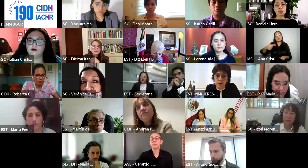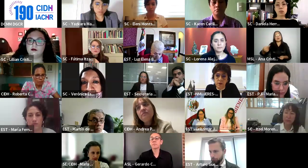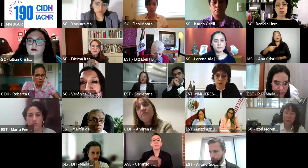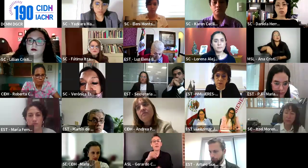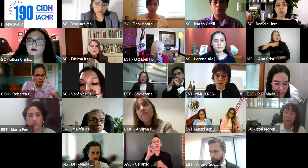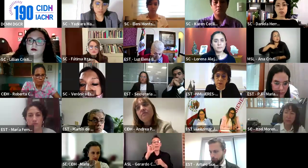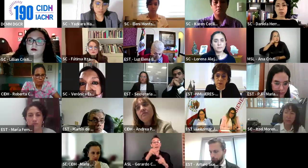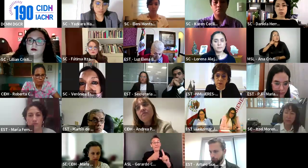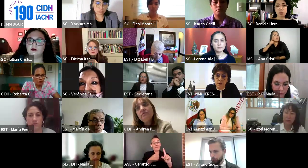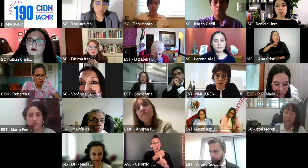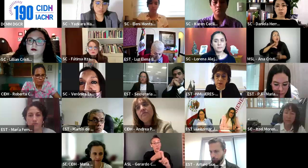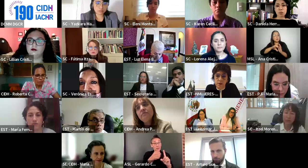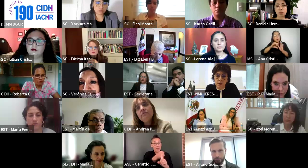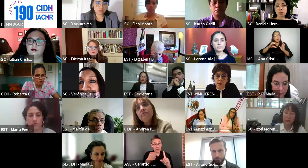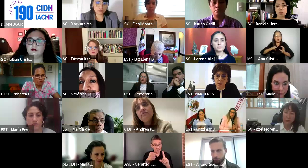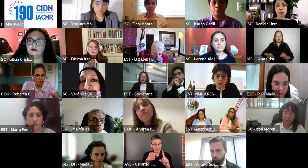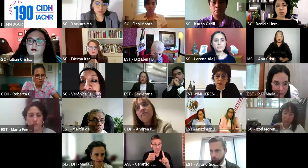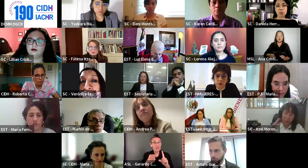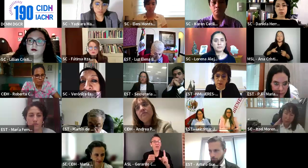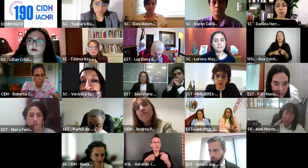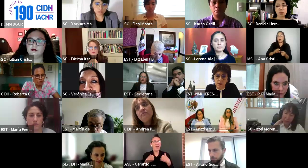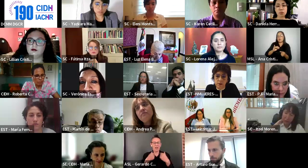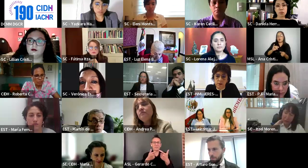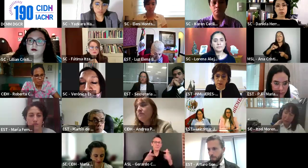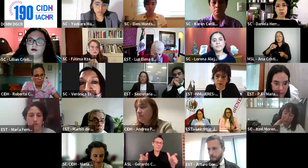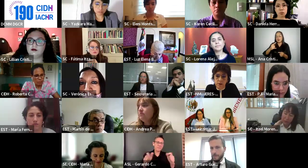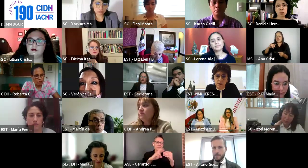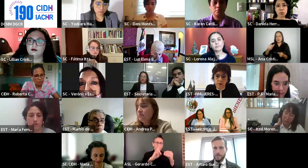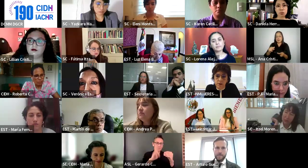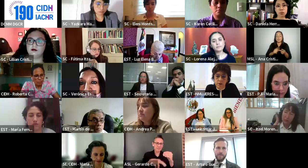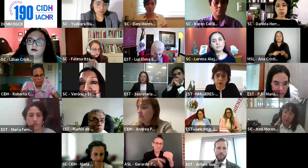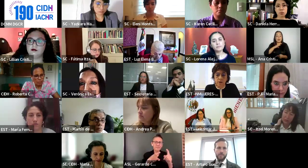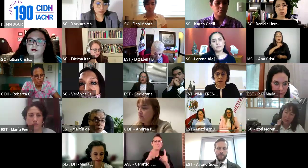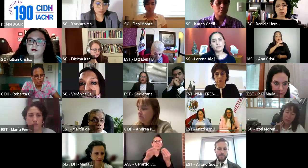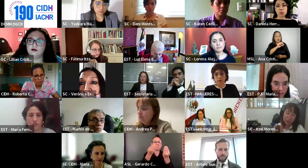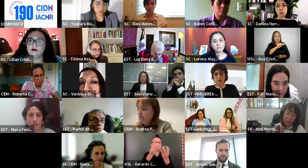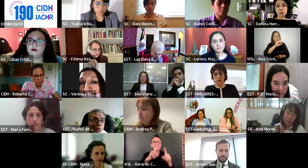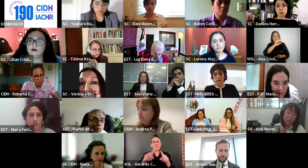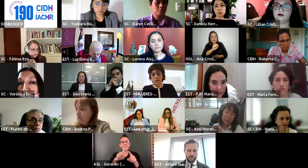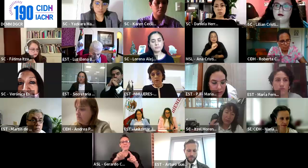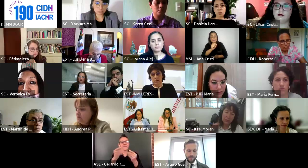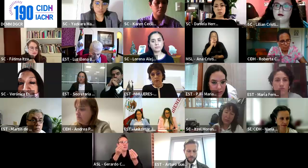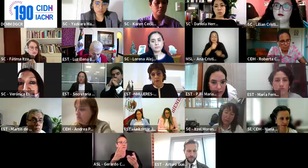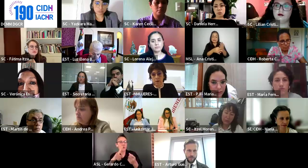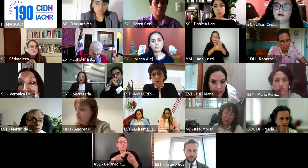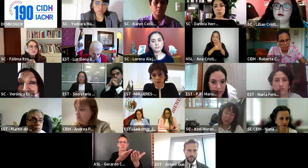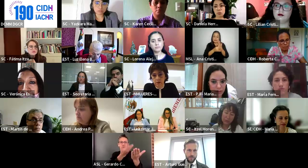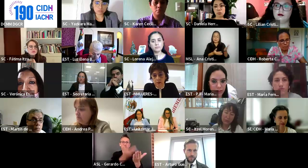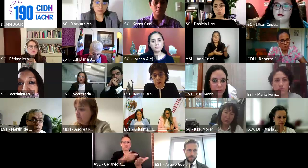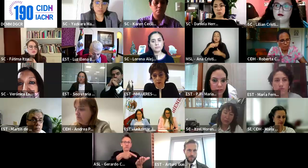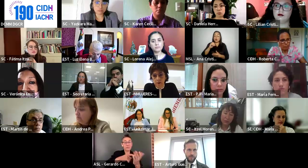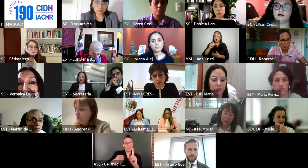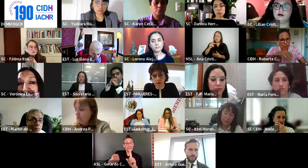sufrido, fibromialgia y encefalomielitis miálgica. Informes de la OMS y OPS lo confirman. Además, esta violencia